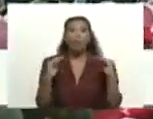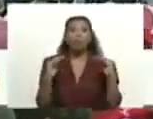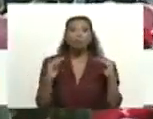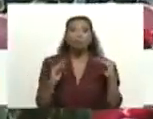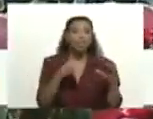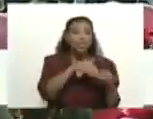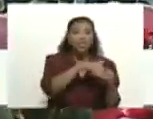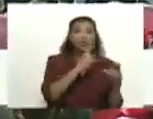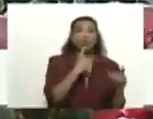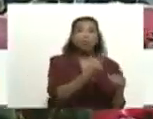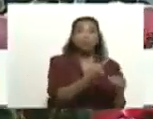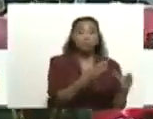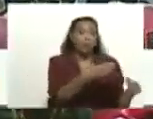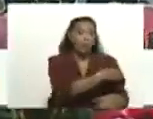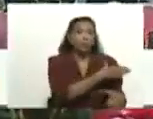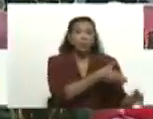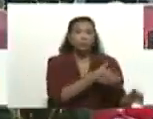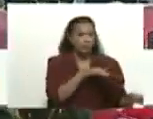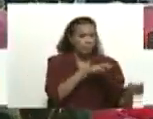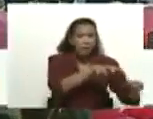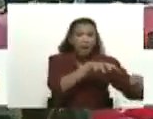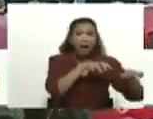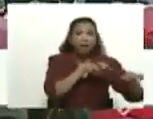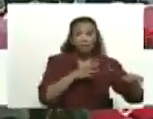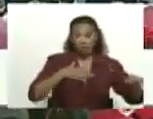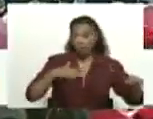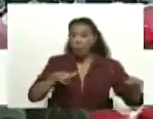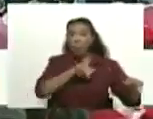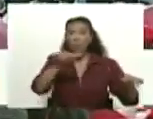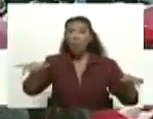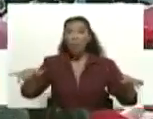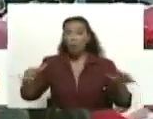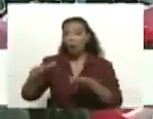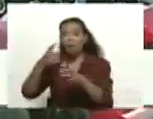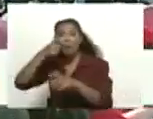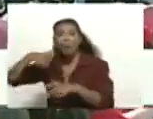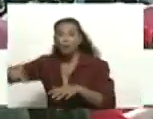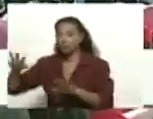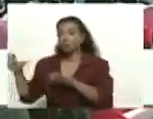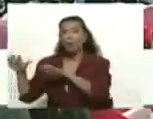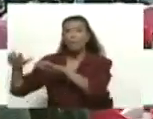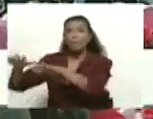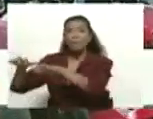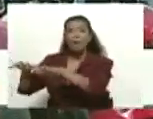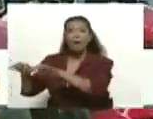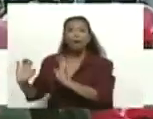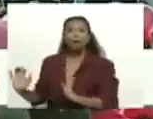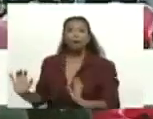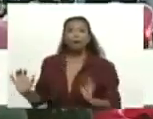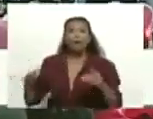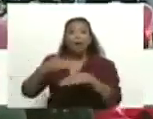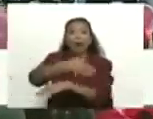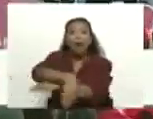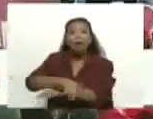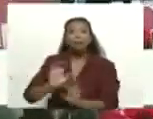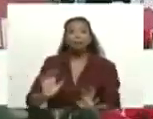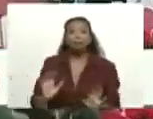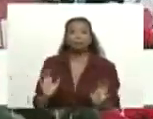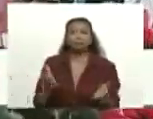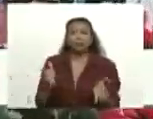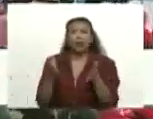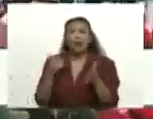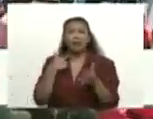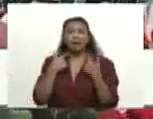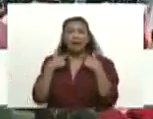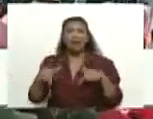Si ellos dicen para la calle, ahí es donde nosotros somos buenos. En las calles no nos gana